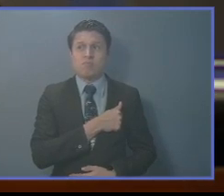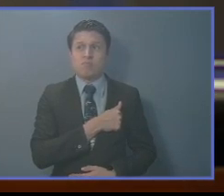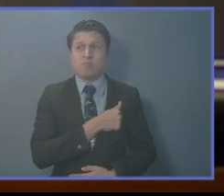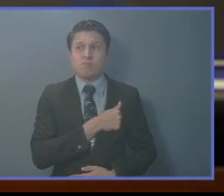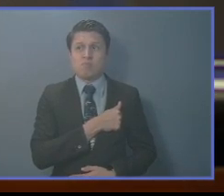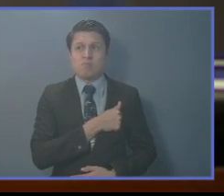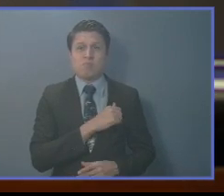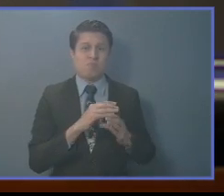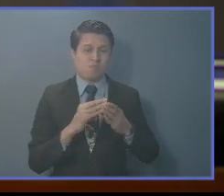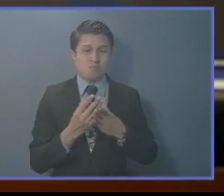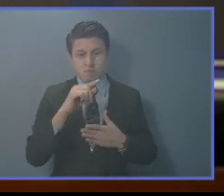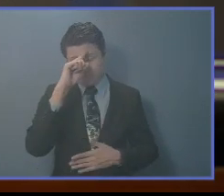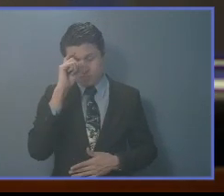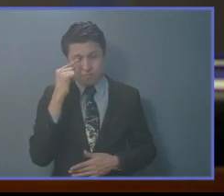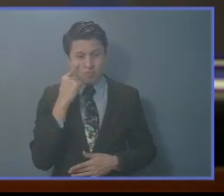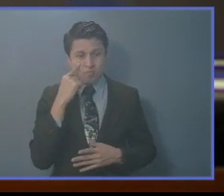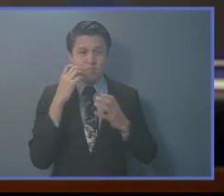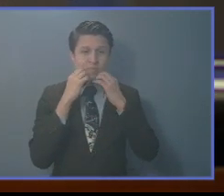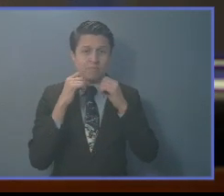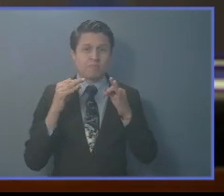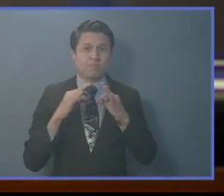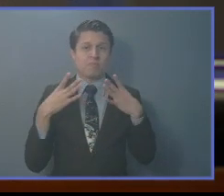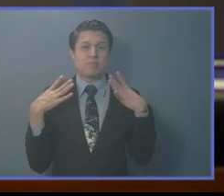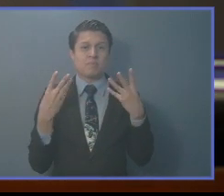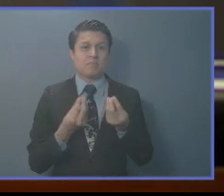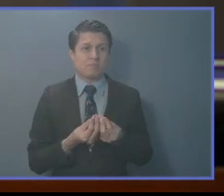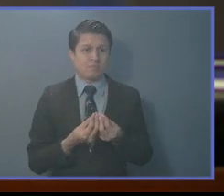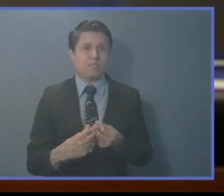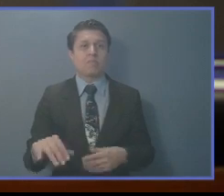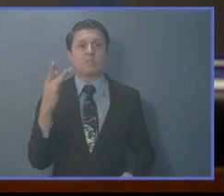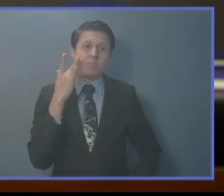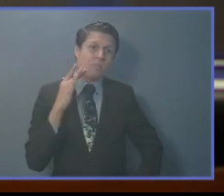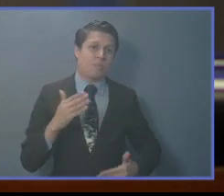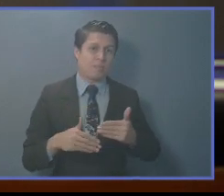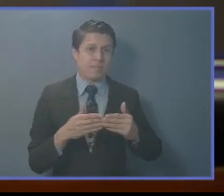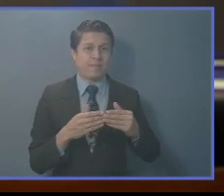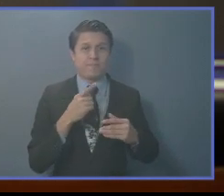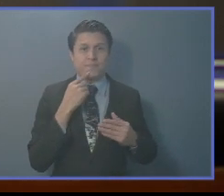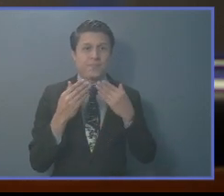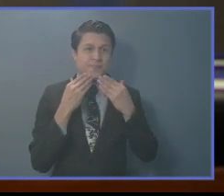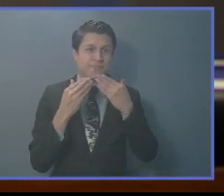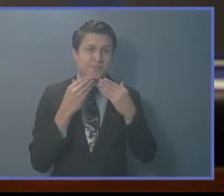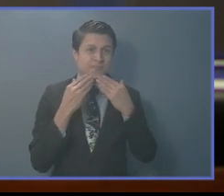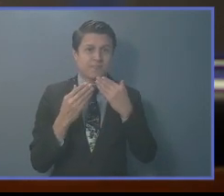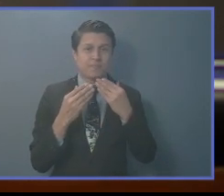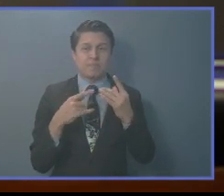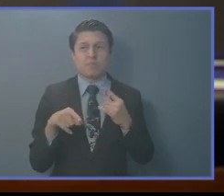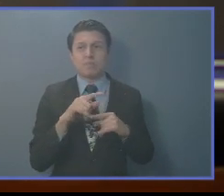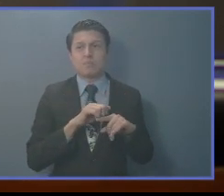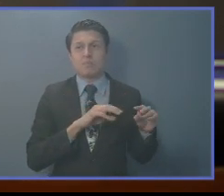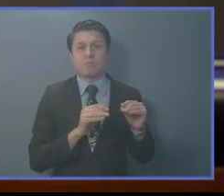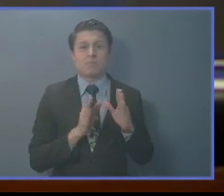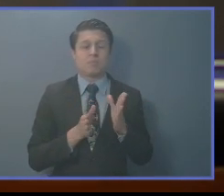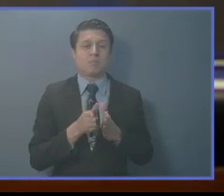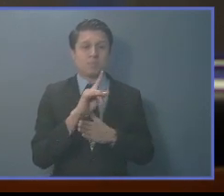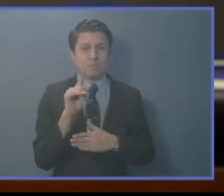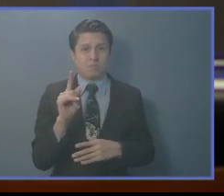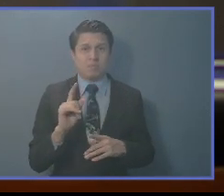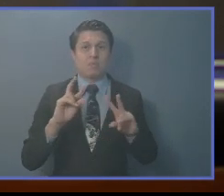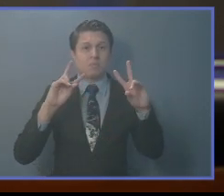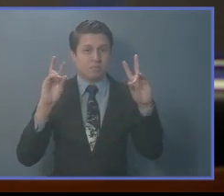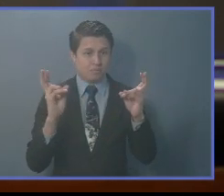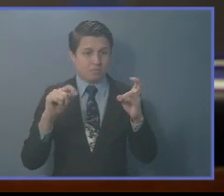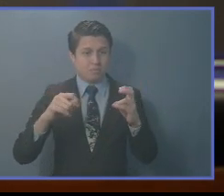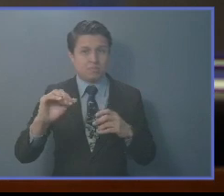del Sector Trabajo y Prevención Social, Ley General de Prevención de Riesgos y los procesos a que se refiere la Ley de Procedimientos Constitucionales promovidos en el marco de